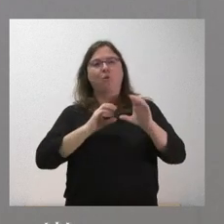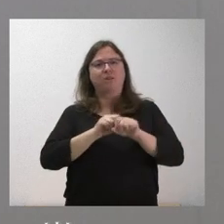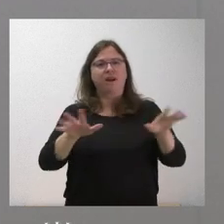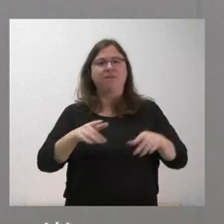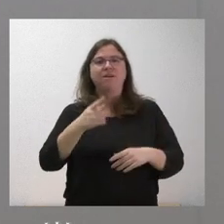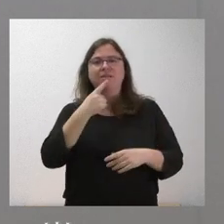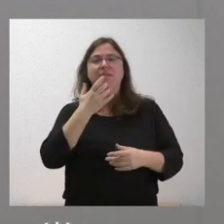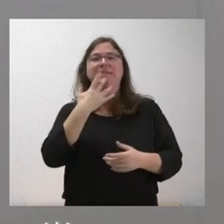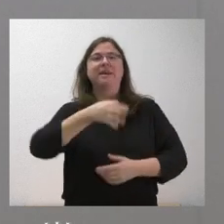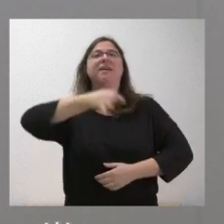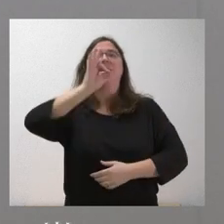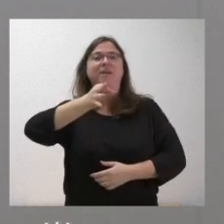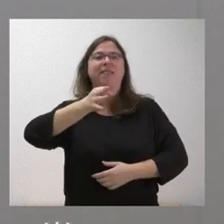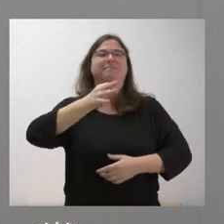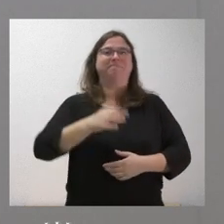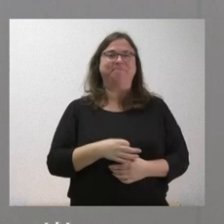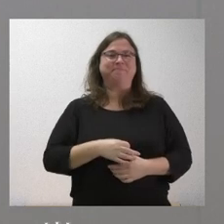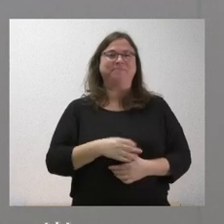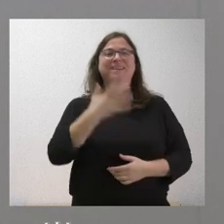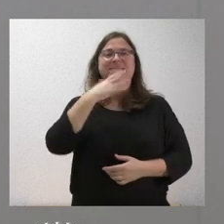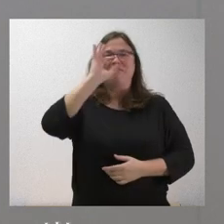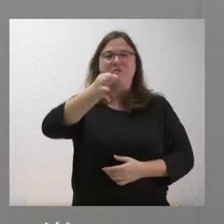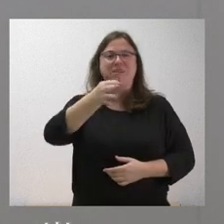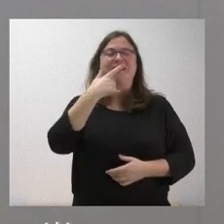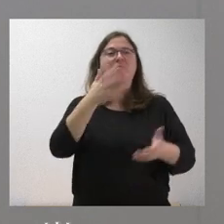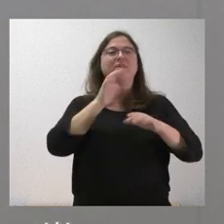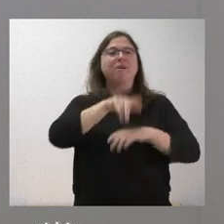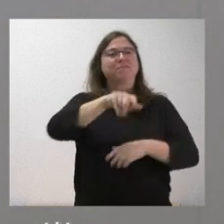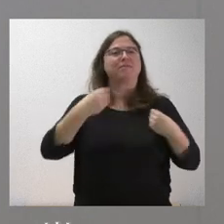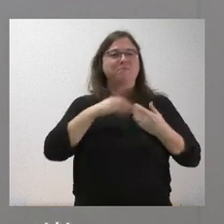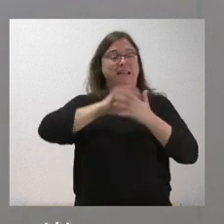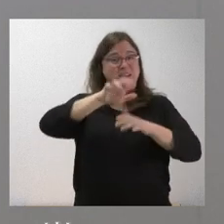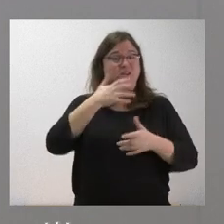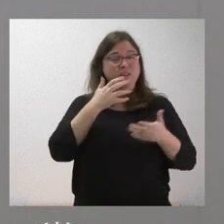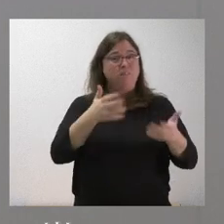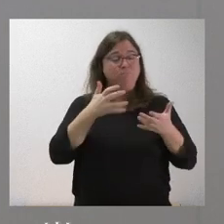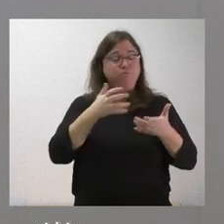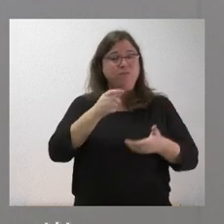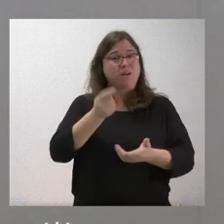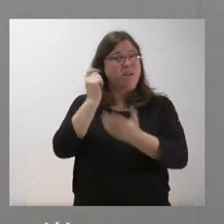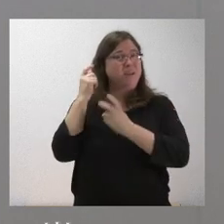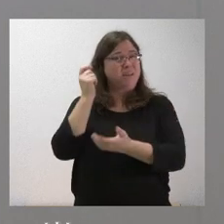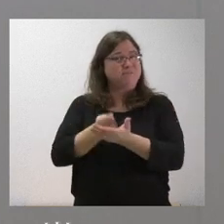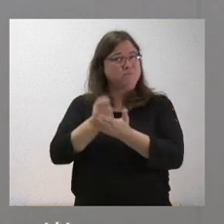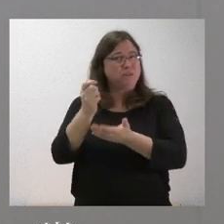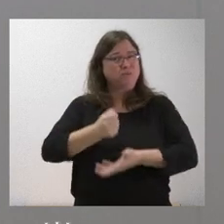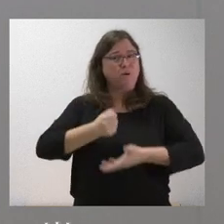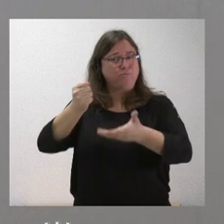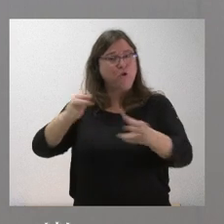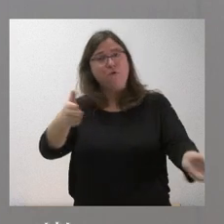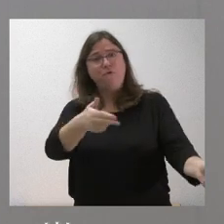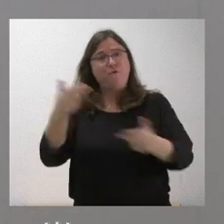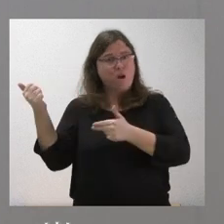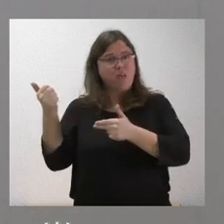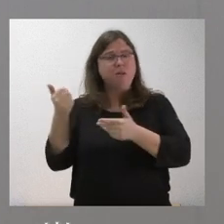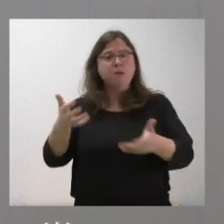que siendo cierto que el beneficio para los Castellanos y leones desde la eliminación del impuesto de sucesiones y donaciones fue muy alto en términos